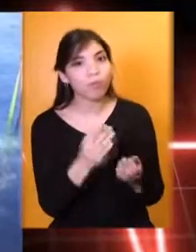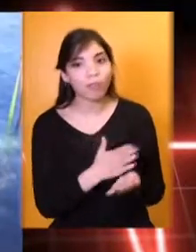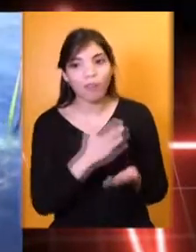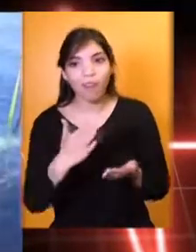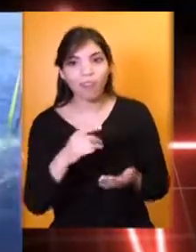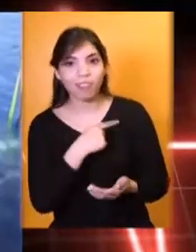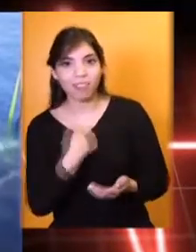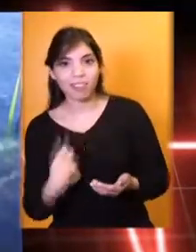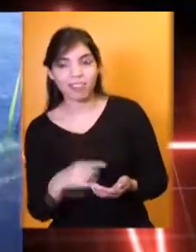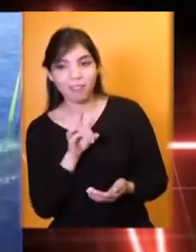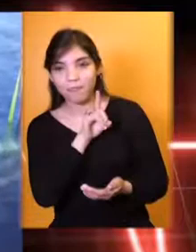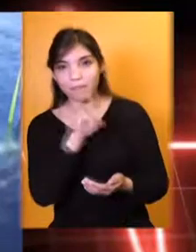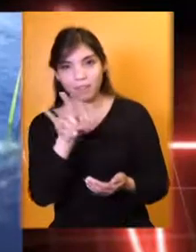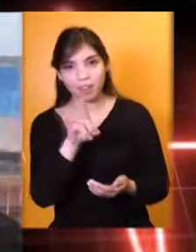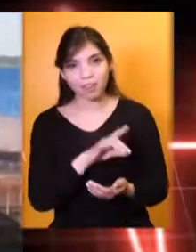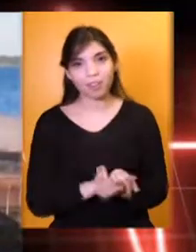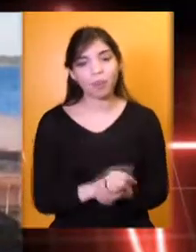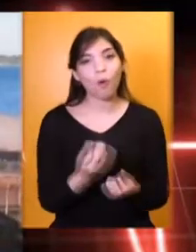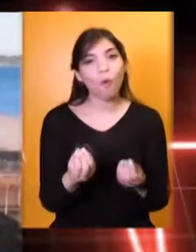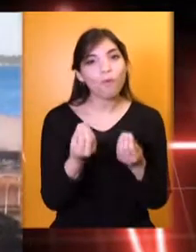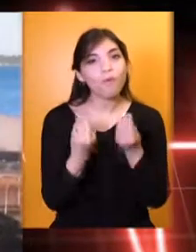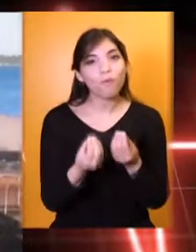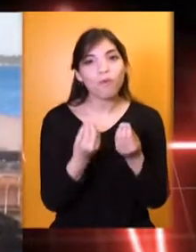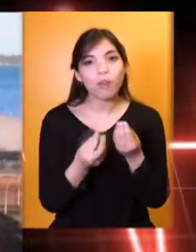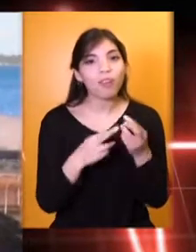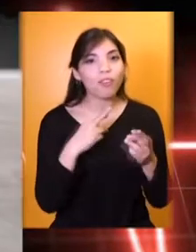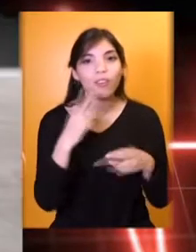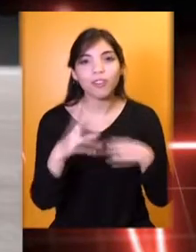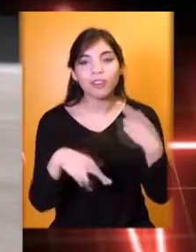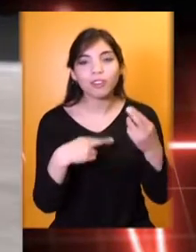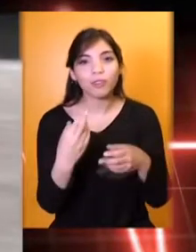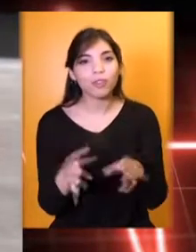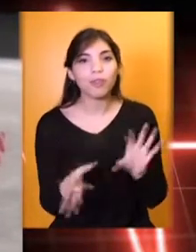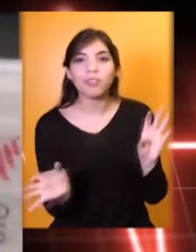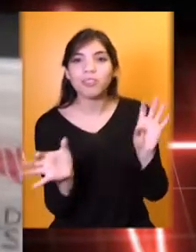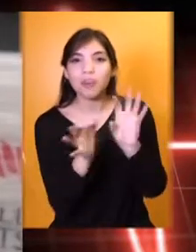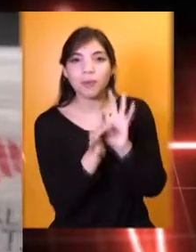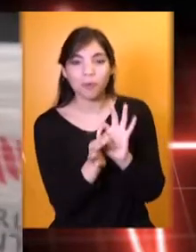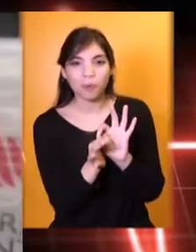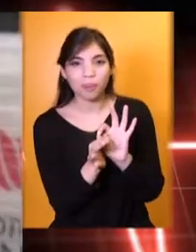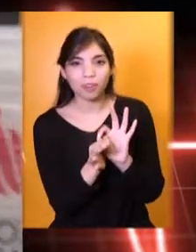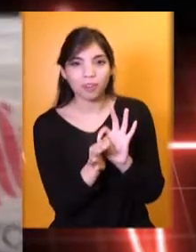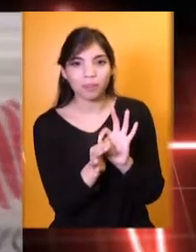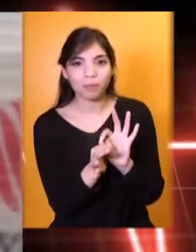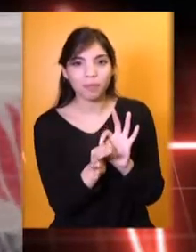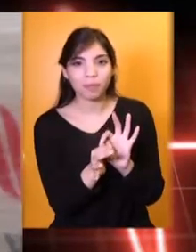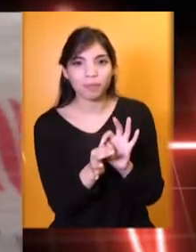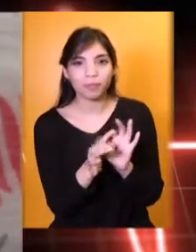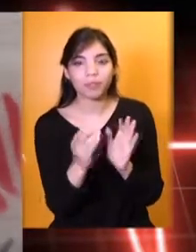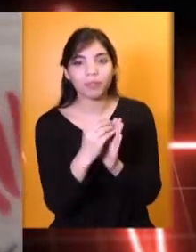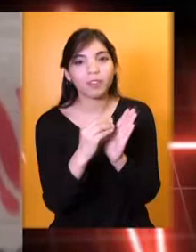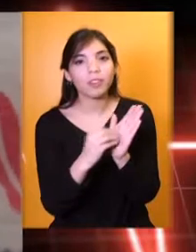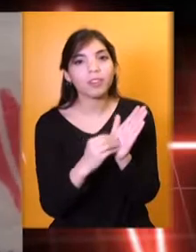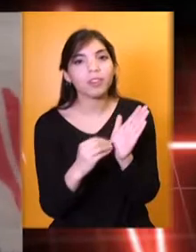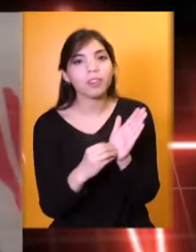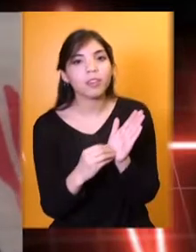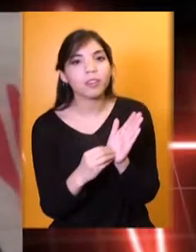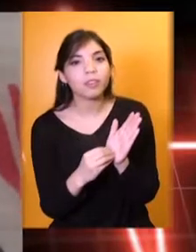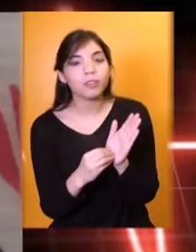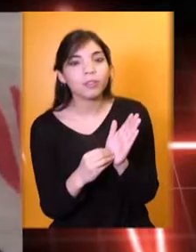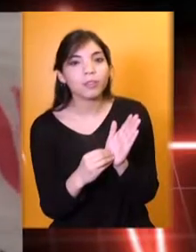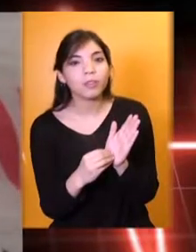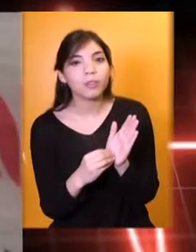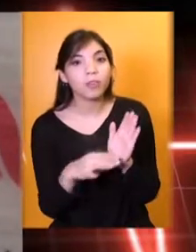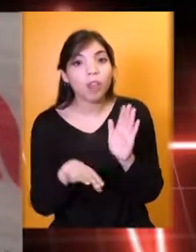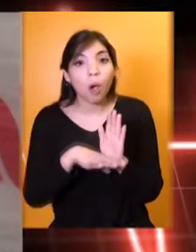Envío de salmones que va de la mano con los buenos resultados obtenidos en exportaciones, dado que según los datos de la agencia ProChile, este mercado tuvo un